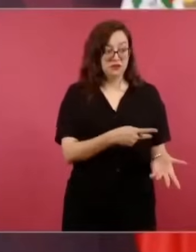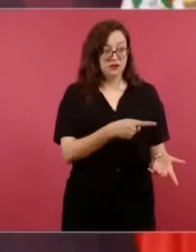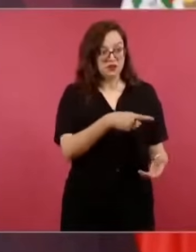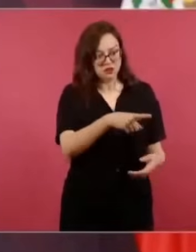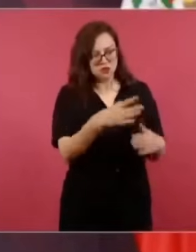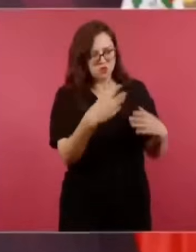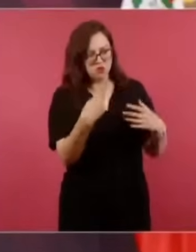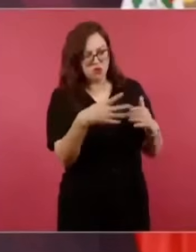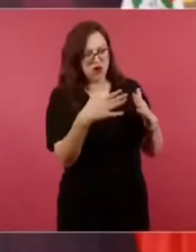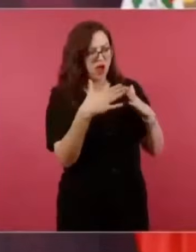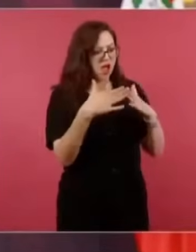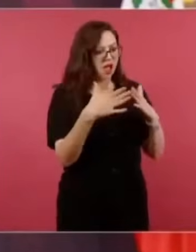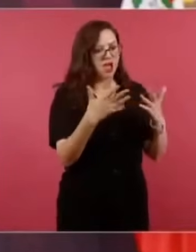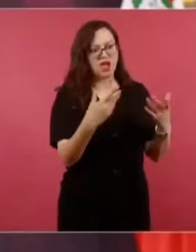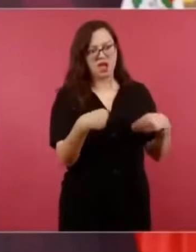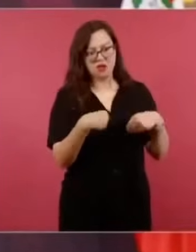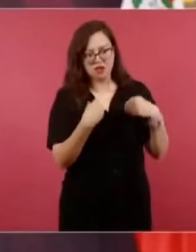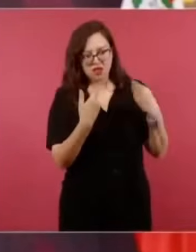Está bien,